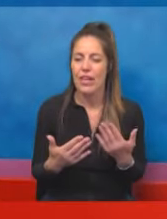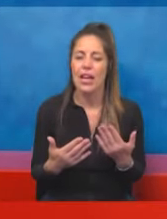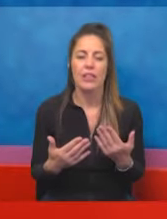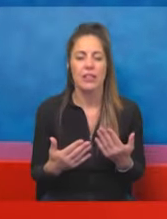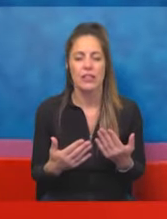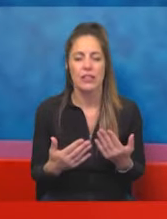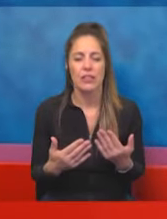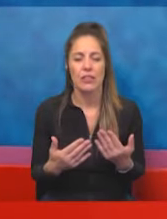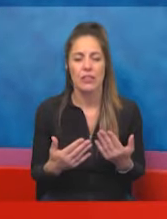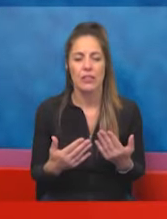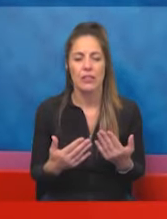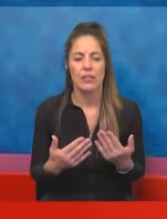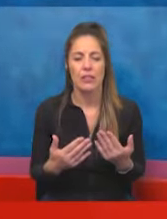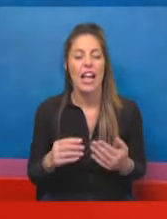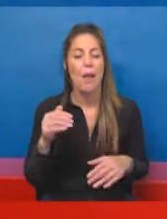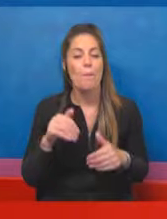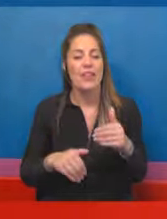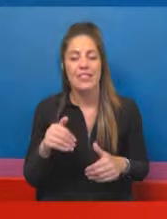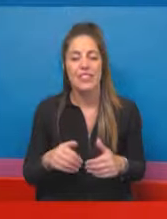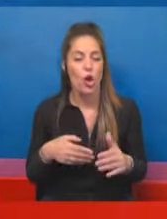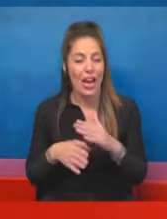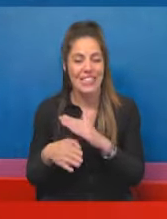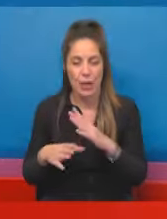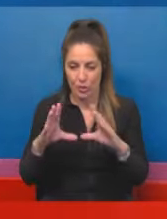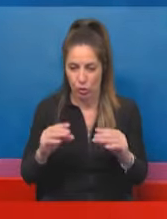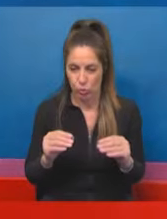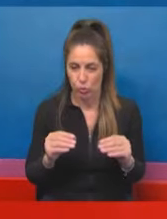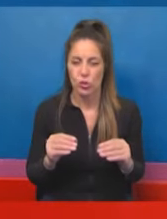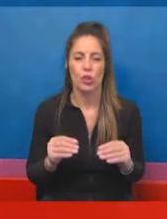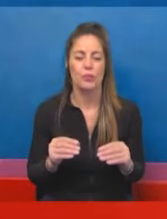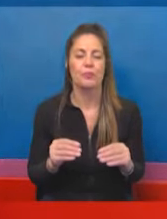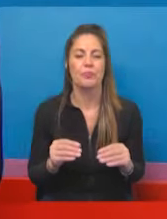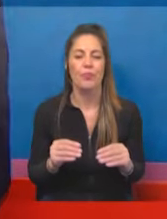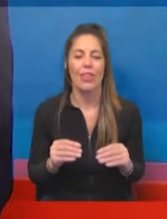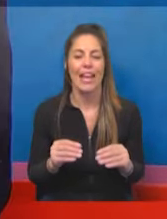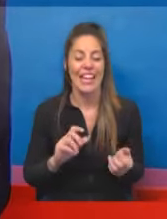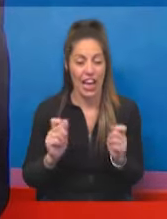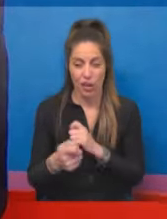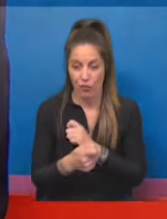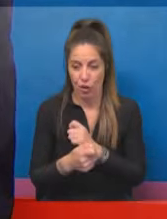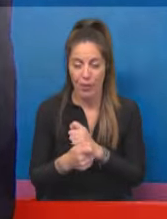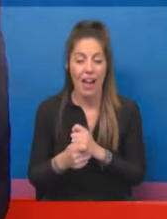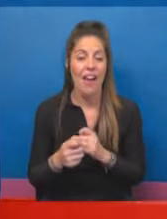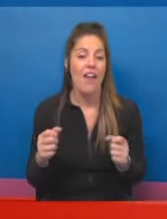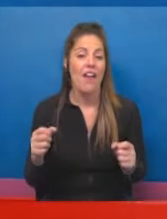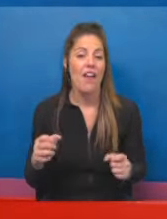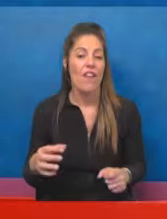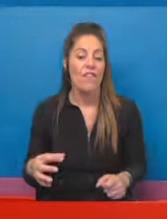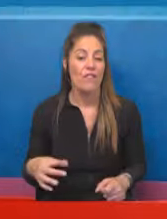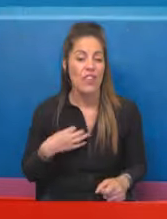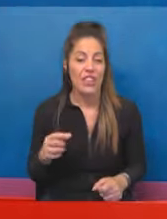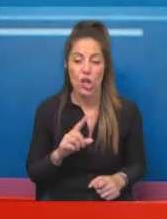la a lo que fue el plebiscito por los allanamientos Ajá este porque en la reforma vivir sin miedo que que que